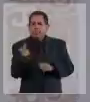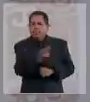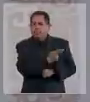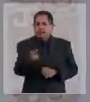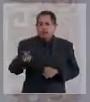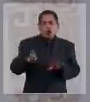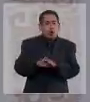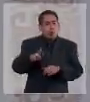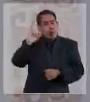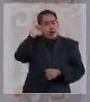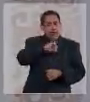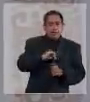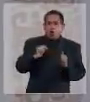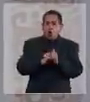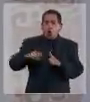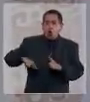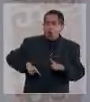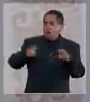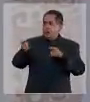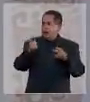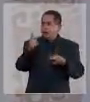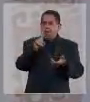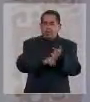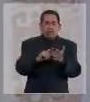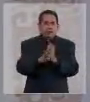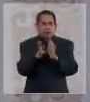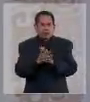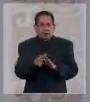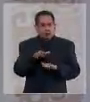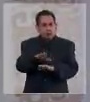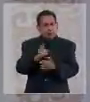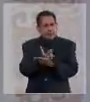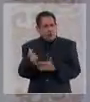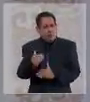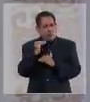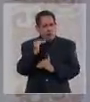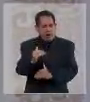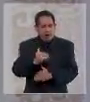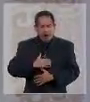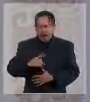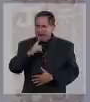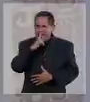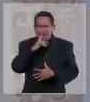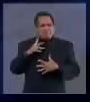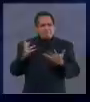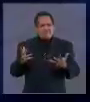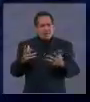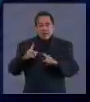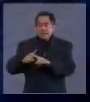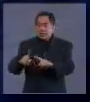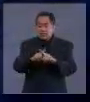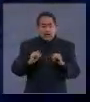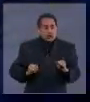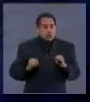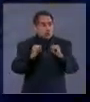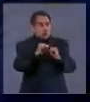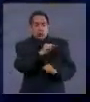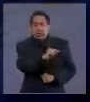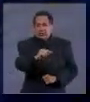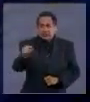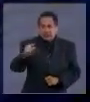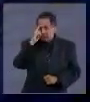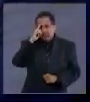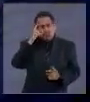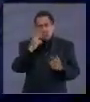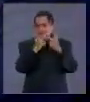el patrón y el gobierno en el término de salario mínimo. Todas nuestras instituciones de servicio básico están totalmente